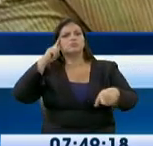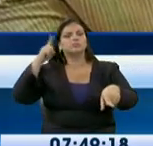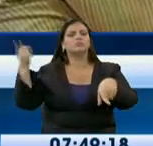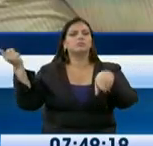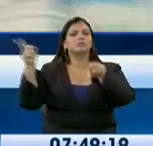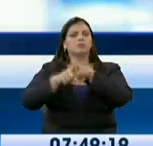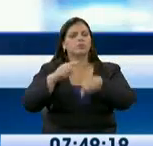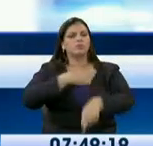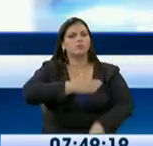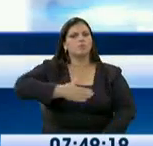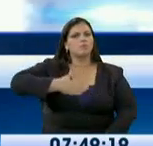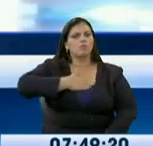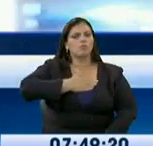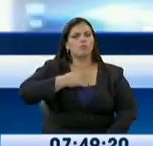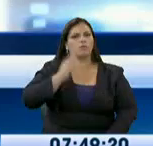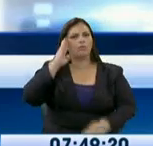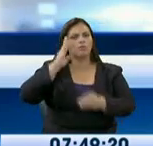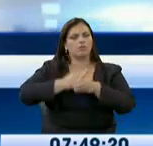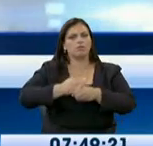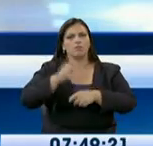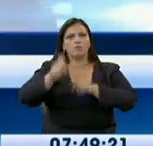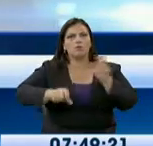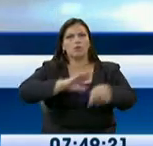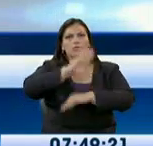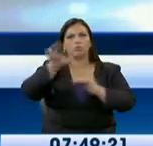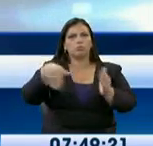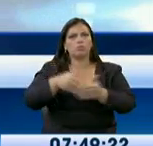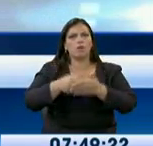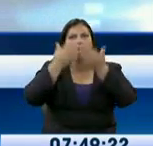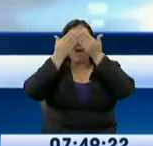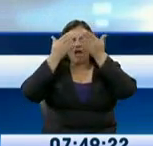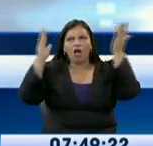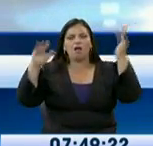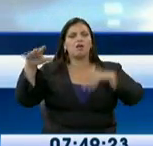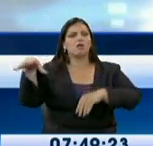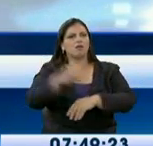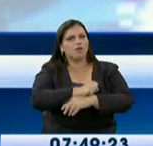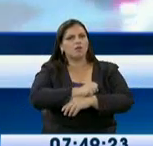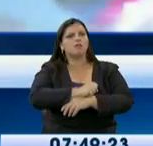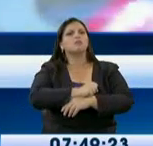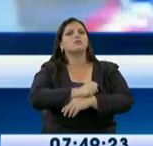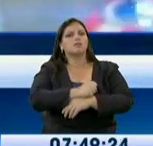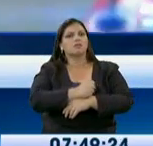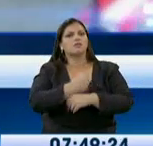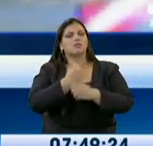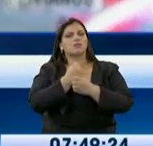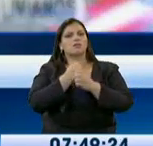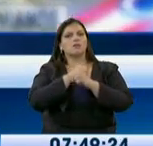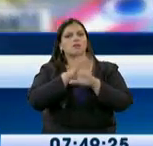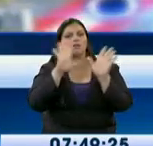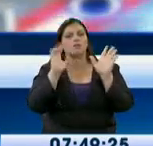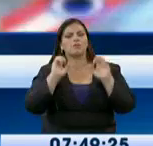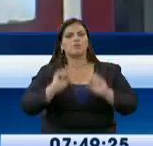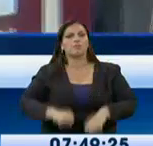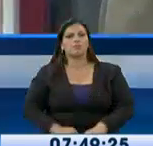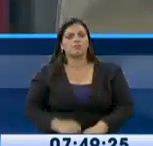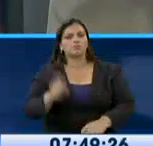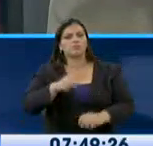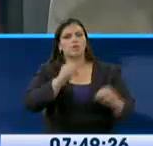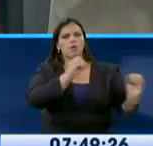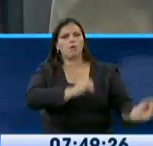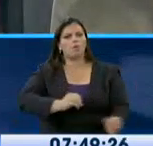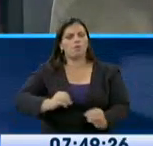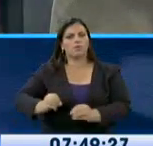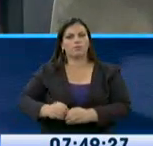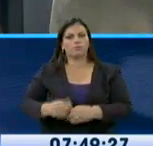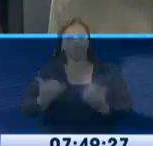favor, en aras de la tranquilidad ciudadana. No es solamente de cobrar multas, es también cuestión de organizarse. Vámonos con Enrique Muñoz inmediatamente para que nos diga cómo